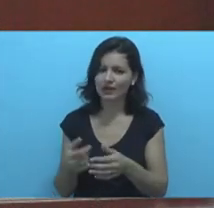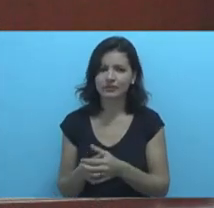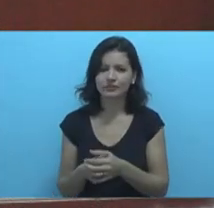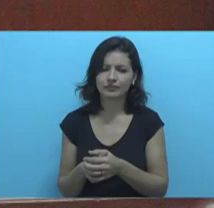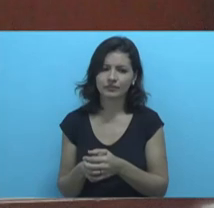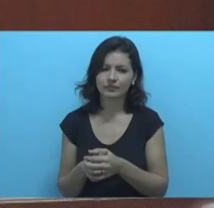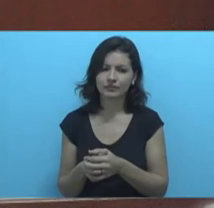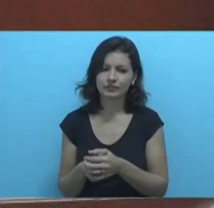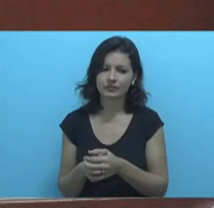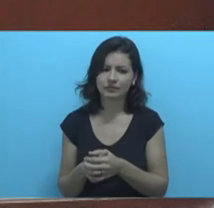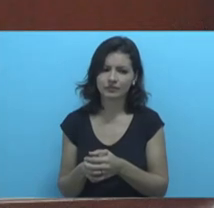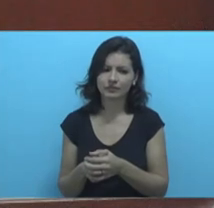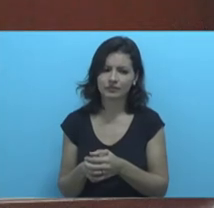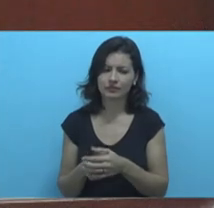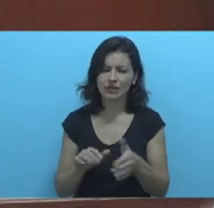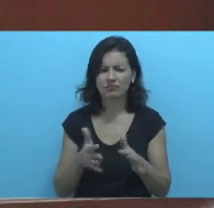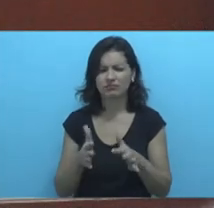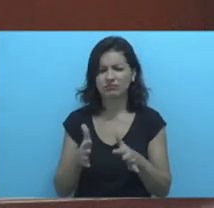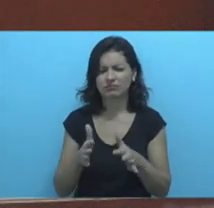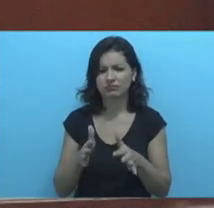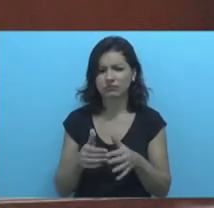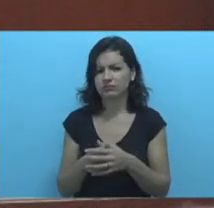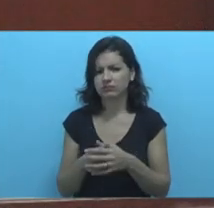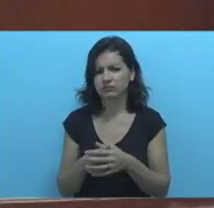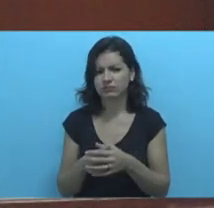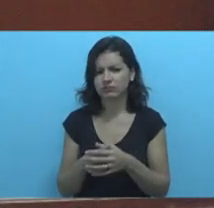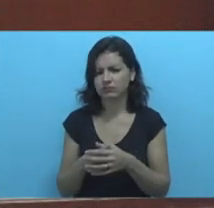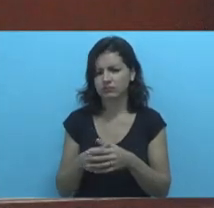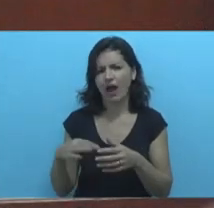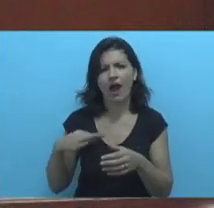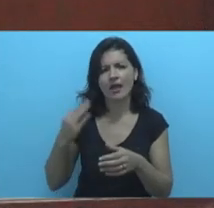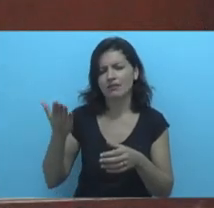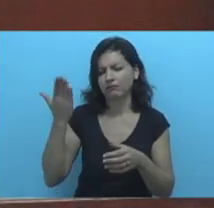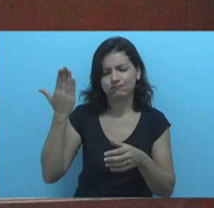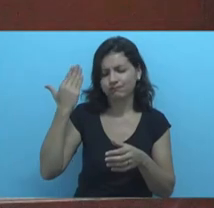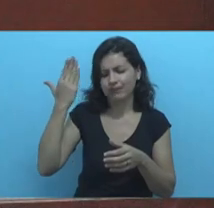Con Miguel nos conocimos hace décadas, éramos muy jóvenes